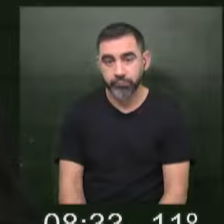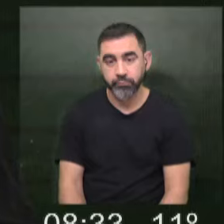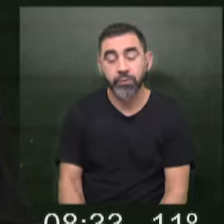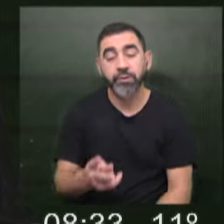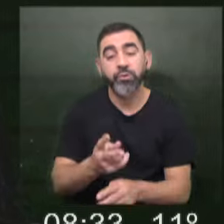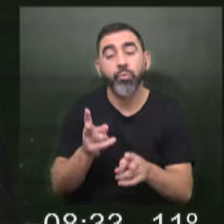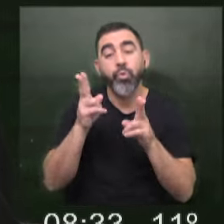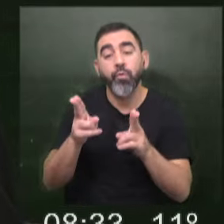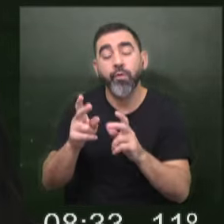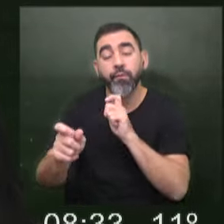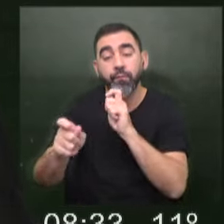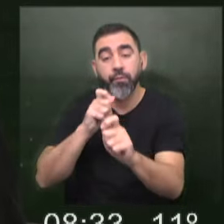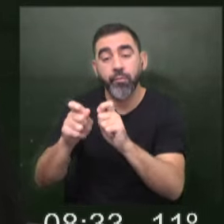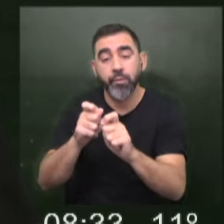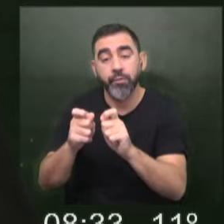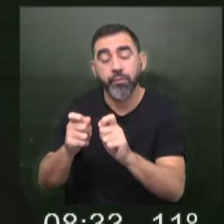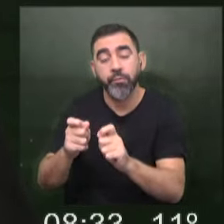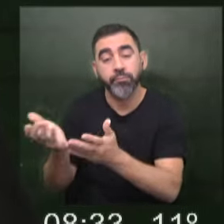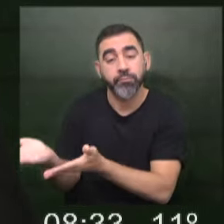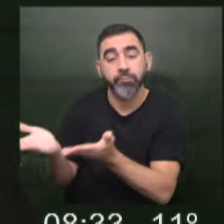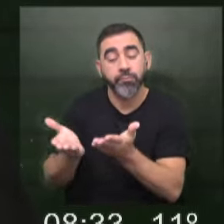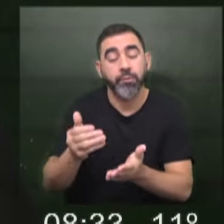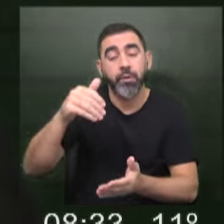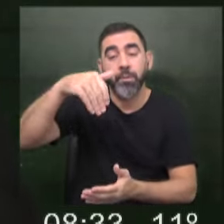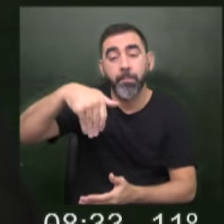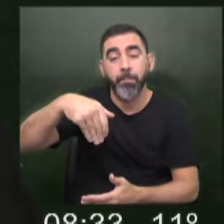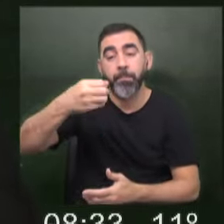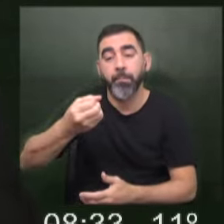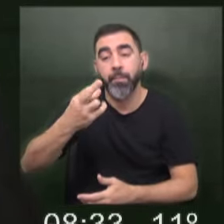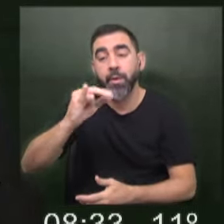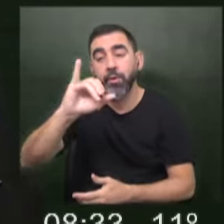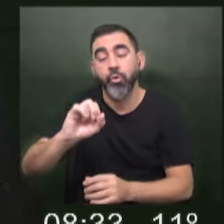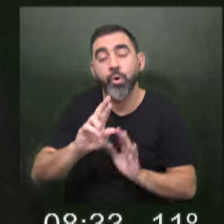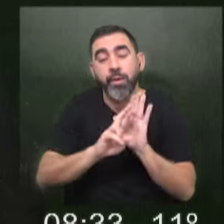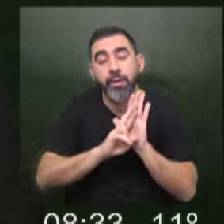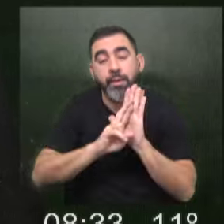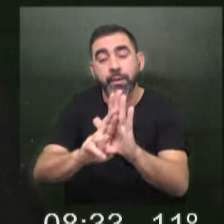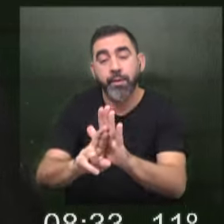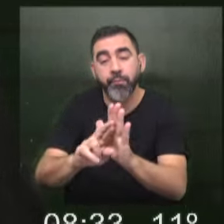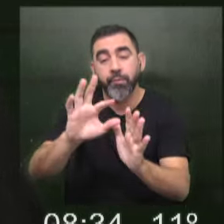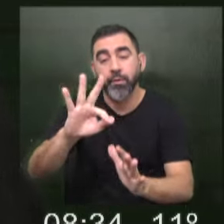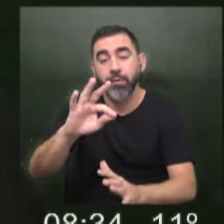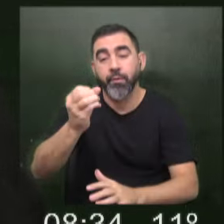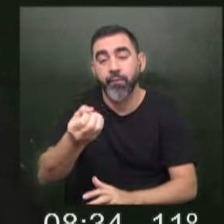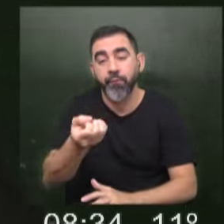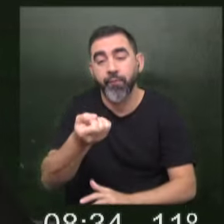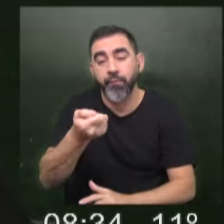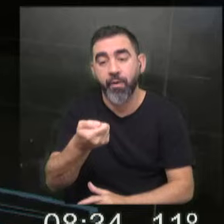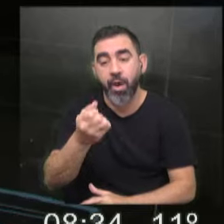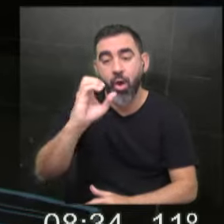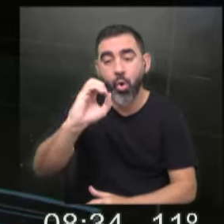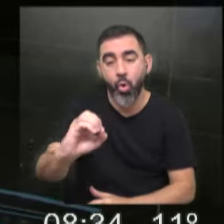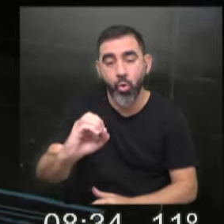Y en este segundo bloque de MB Noticias estamos con Mario Lubetkin, quien es el representante regional de FAO en